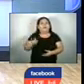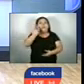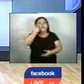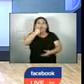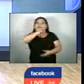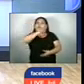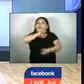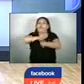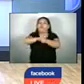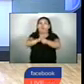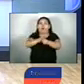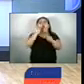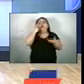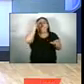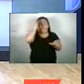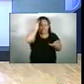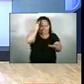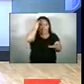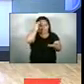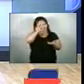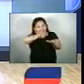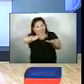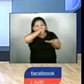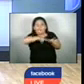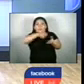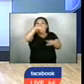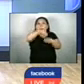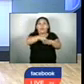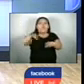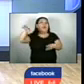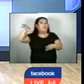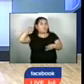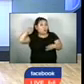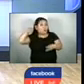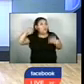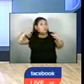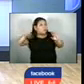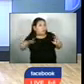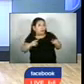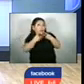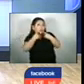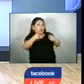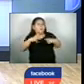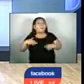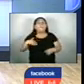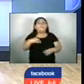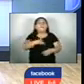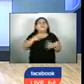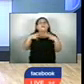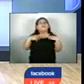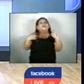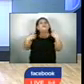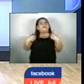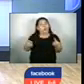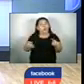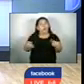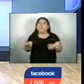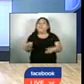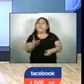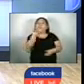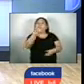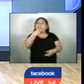COVID-19 lo conocimos, ¿verdad? Pero pues ya estaría incluido, según el anuncio ya del ministro Francisco Alaví, este nuevo